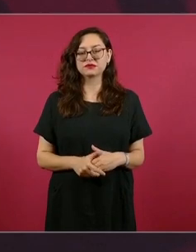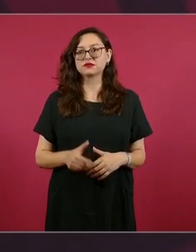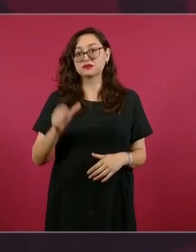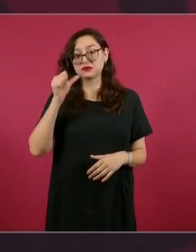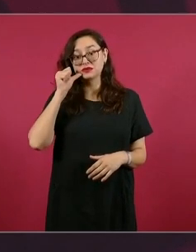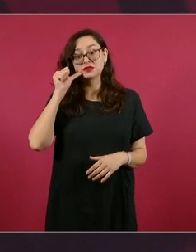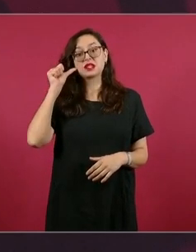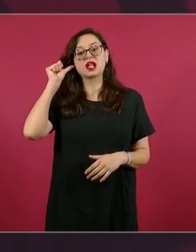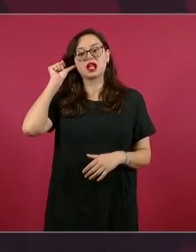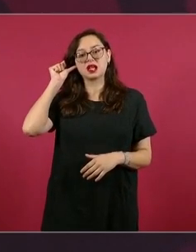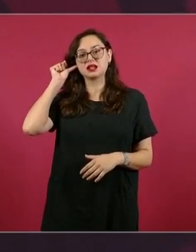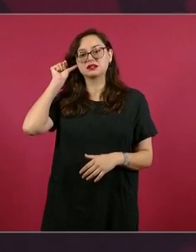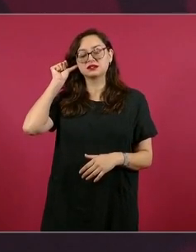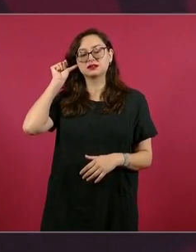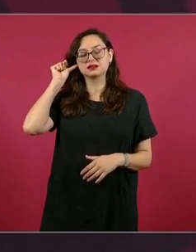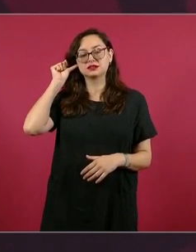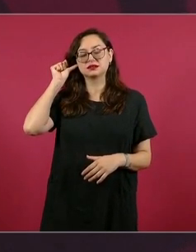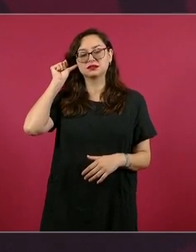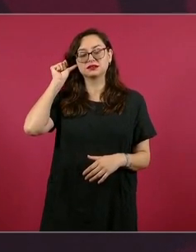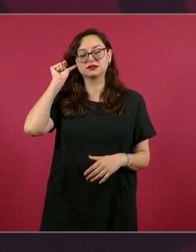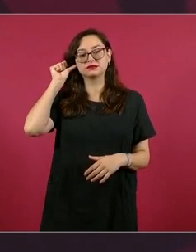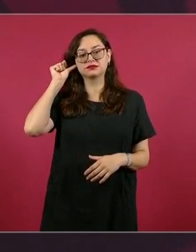ayer